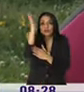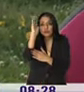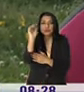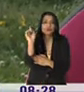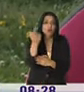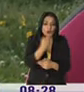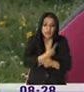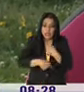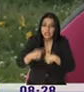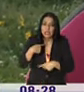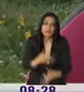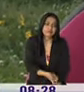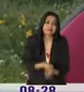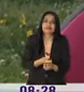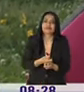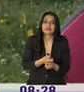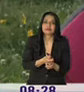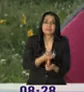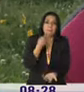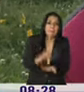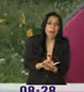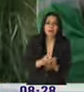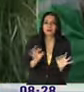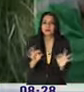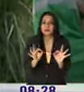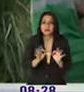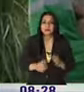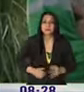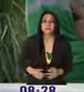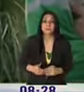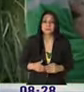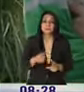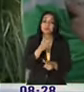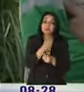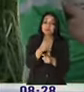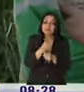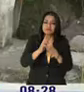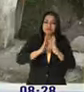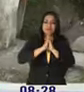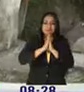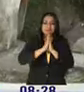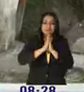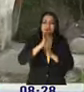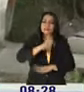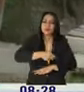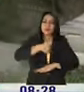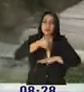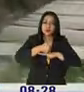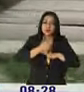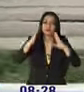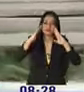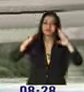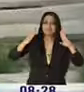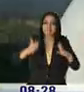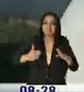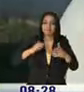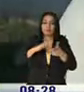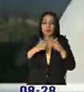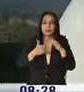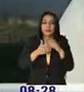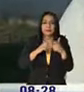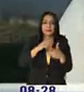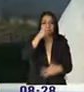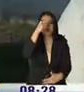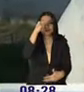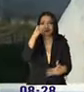hijo grande lo logró agarrar y no se cayó, no pasó a mayores. Por eso solicitan a las autoridades la atención en estos problemas. Que nos